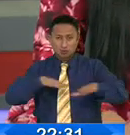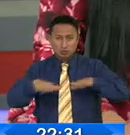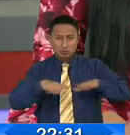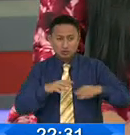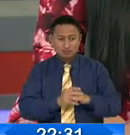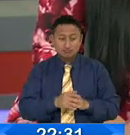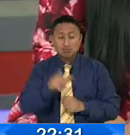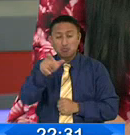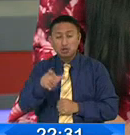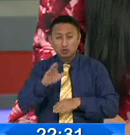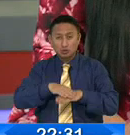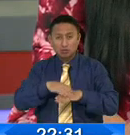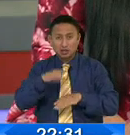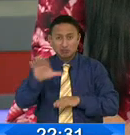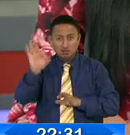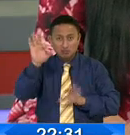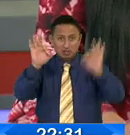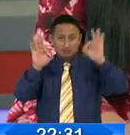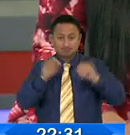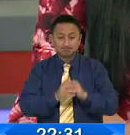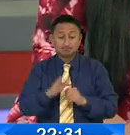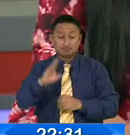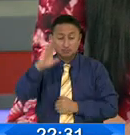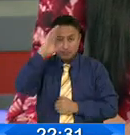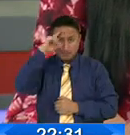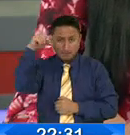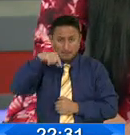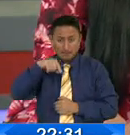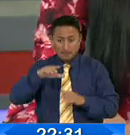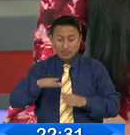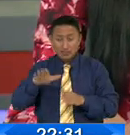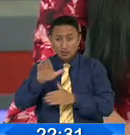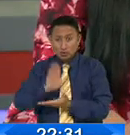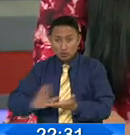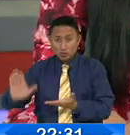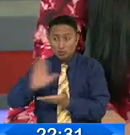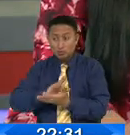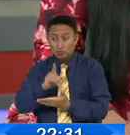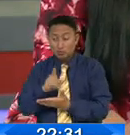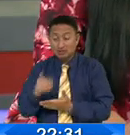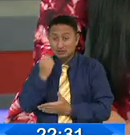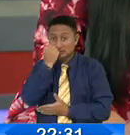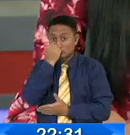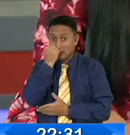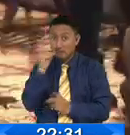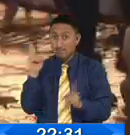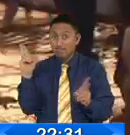los responsables. La policía ha calificado algunos sectores como zonas rojas.